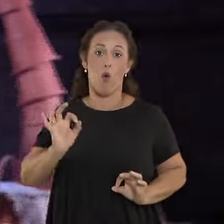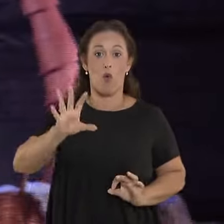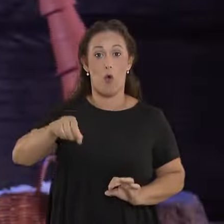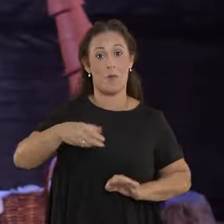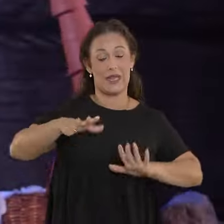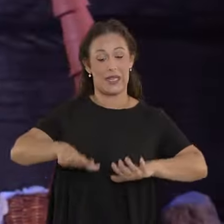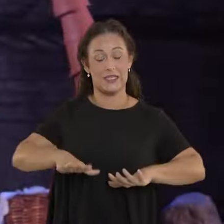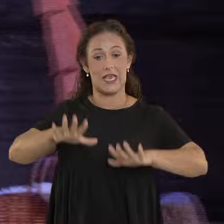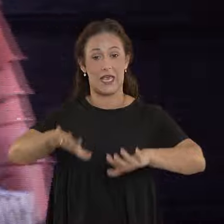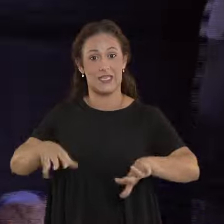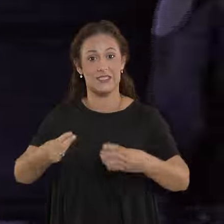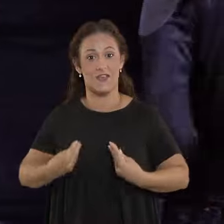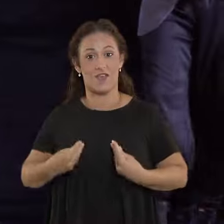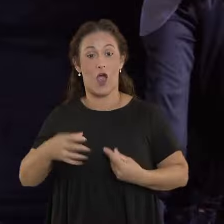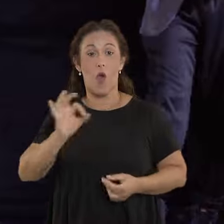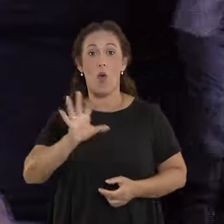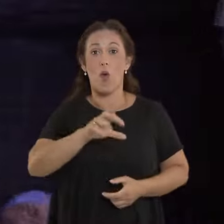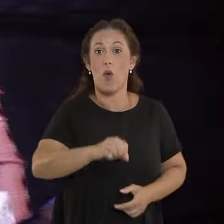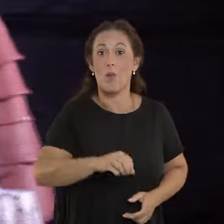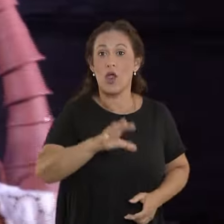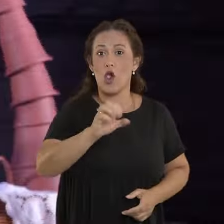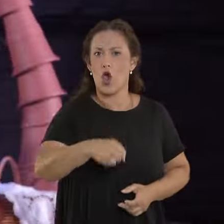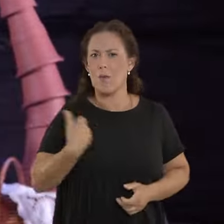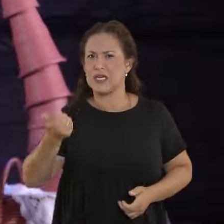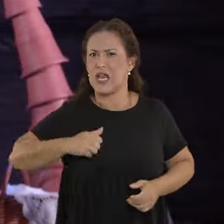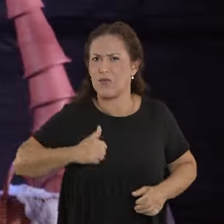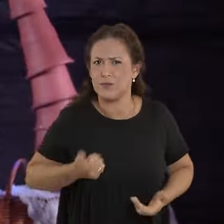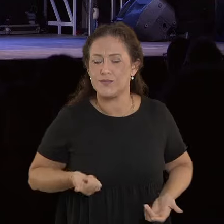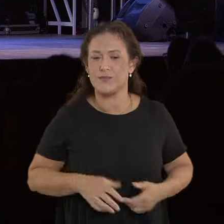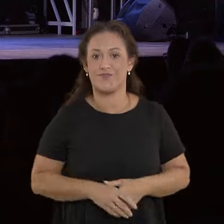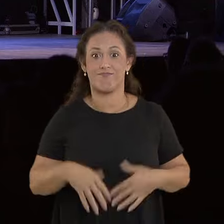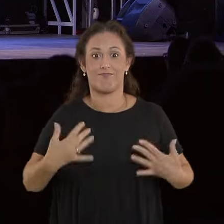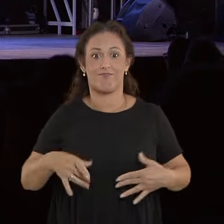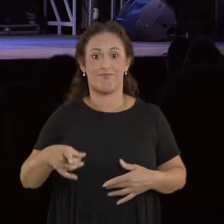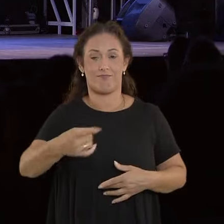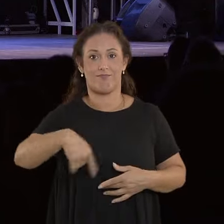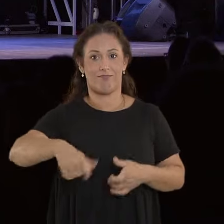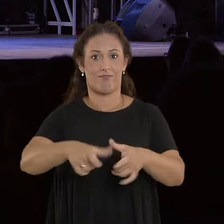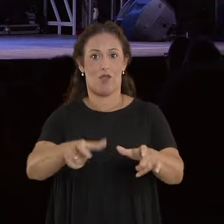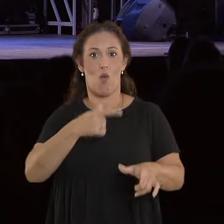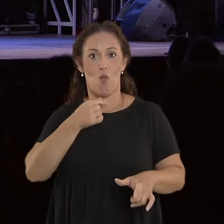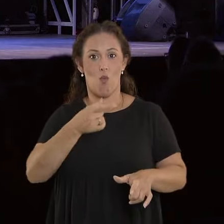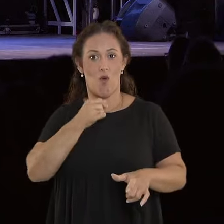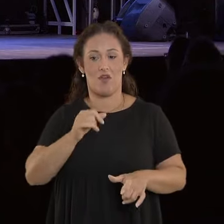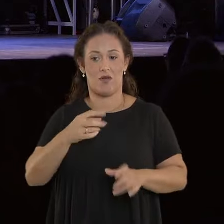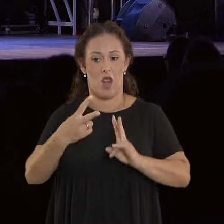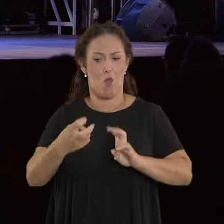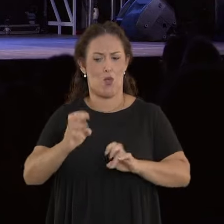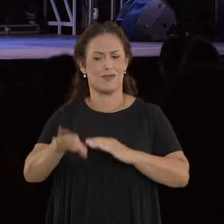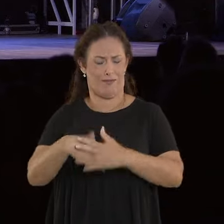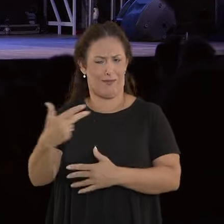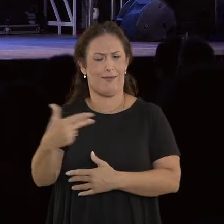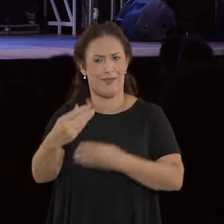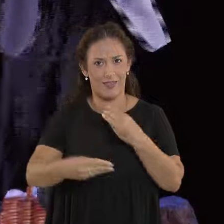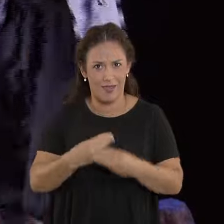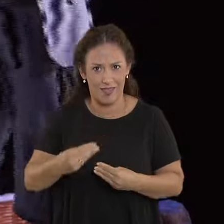compre y quédese y viva. O compre y explote. En el mundo de su sentido del humor ni los impuestos se libran